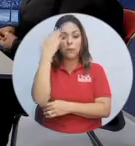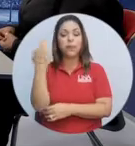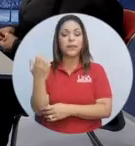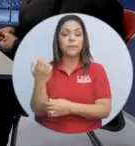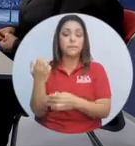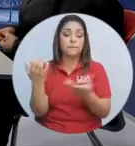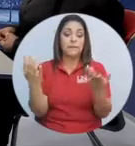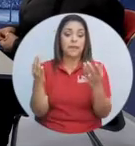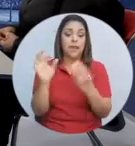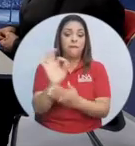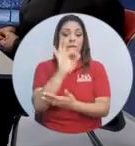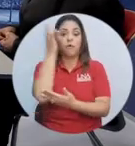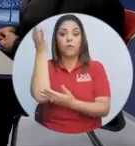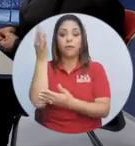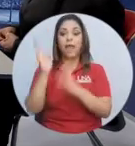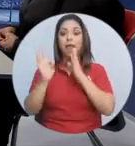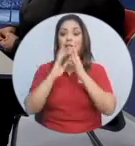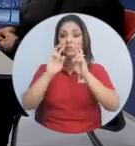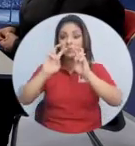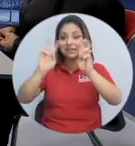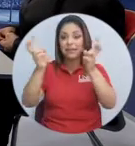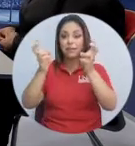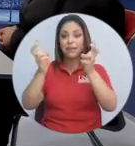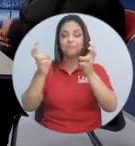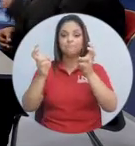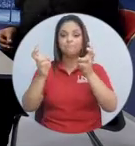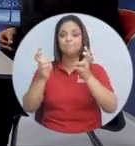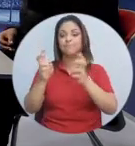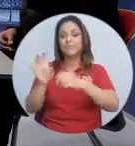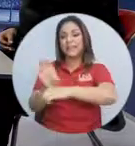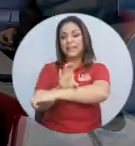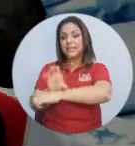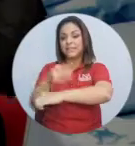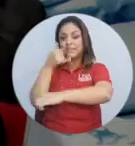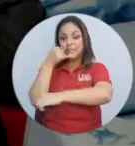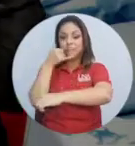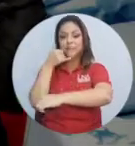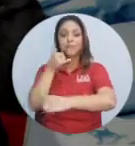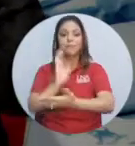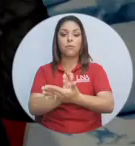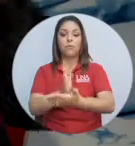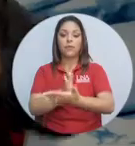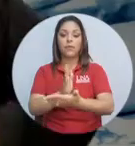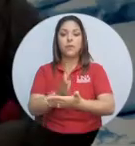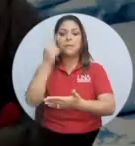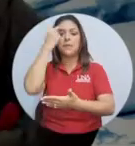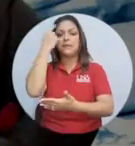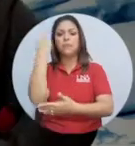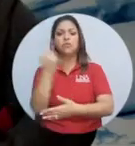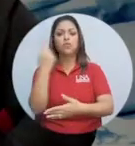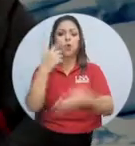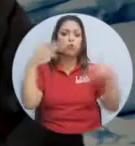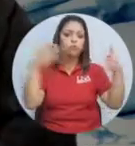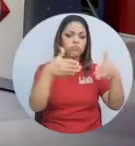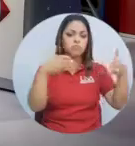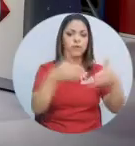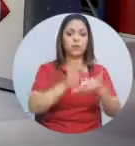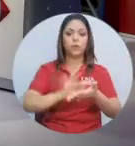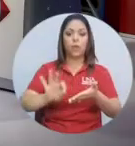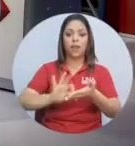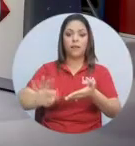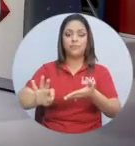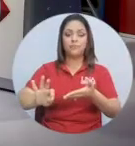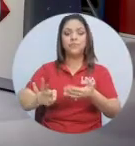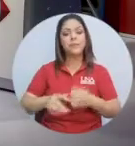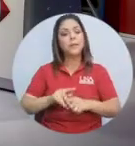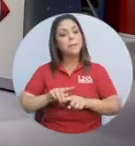se introdujo el tema del ciberbullying en el país y en el mundo, ha sido asociado más con la época escolar, ¿verdad?